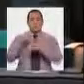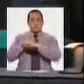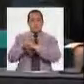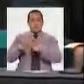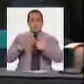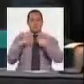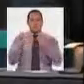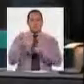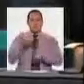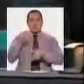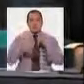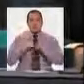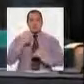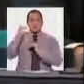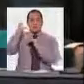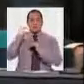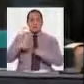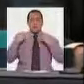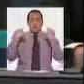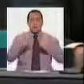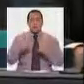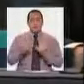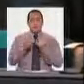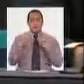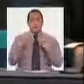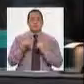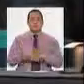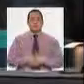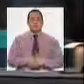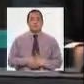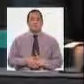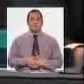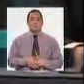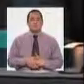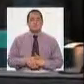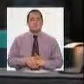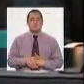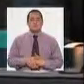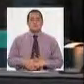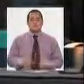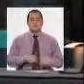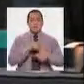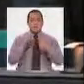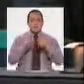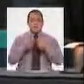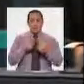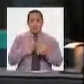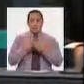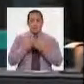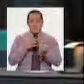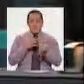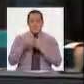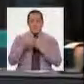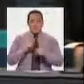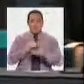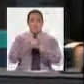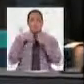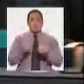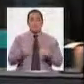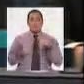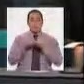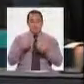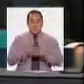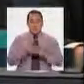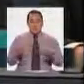Suprema. Esa es una decisión absolutamente independiente. En segundo lugar, y para precisar y enfatizar más aún